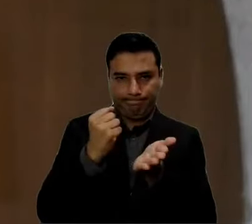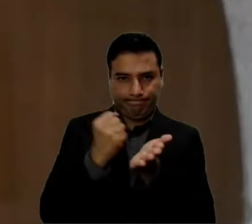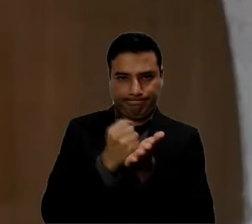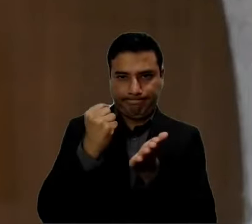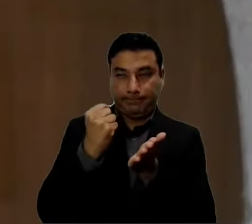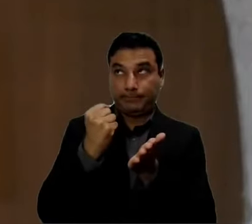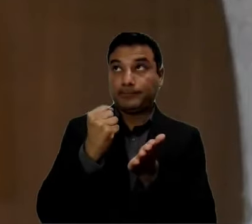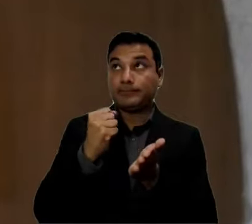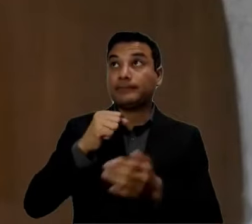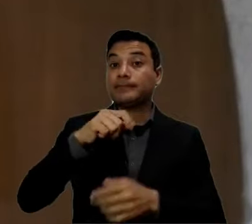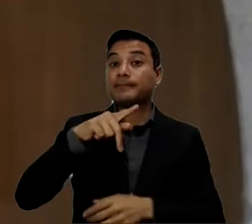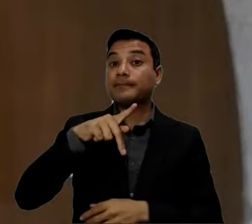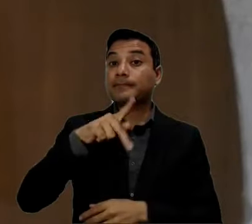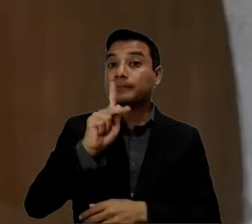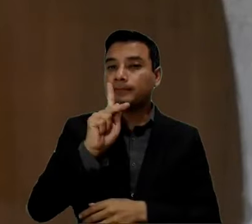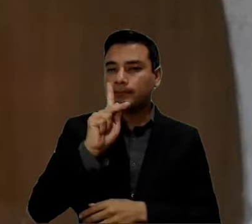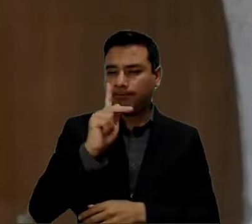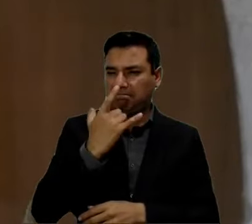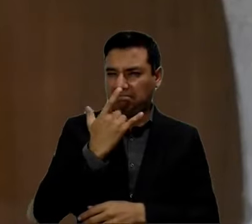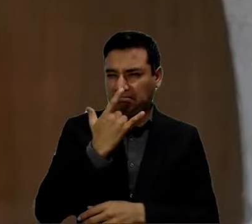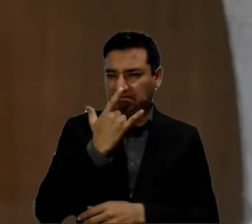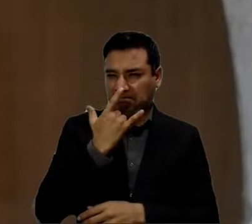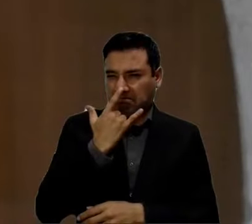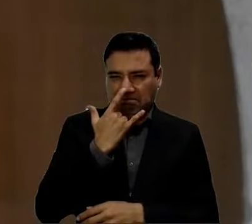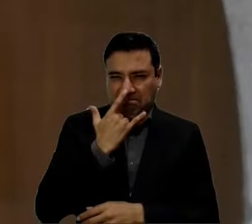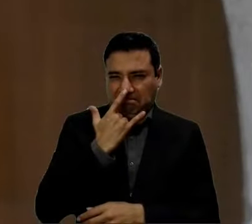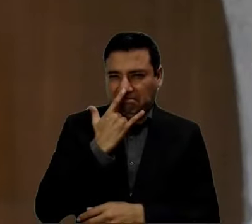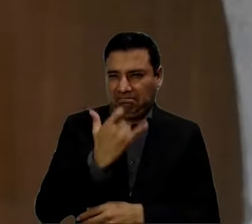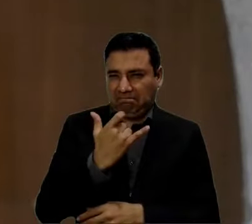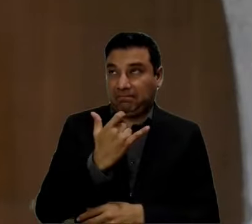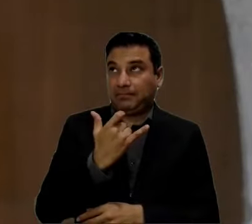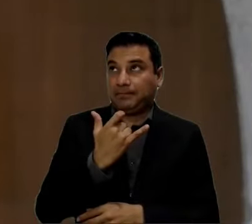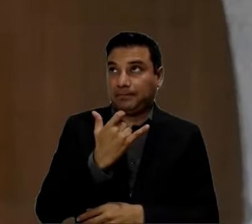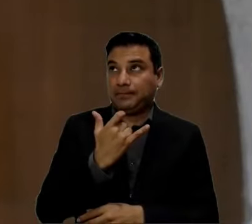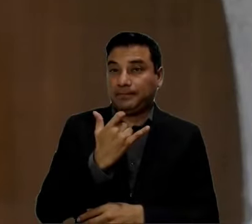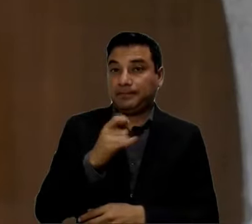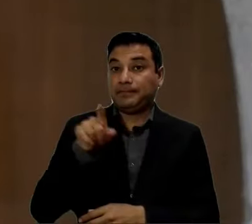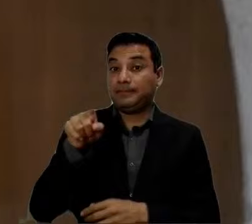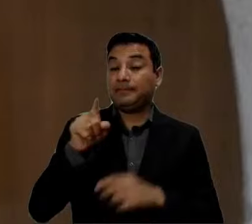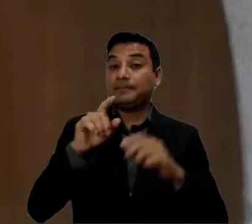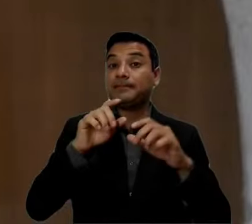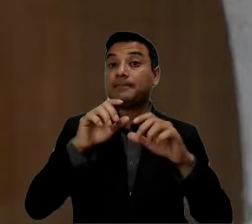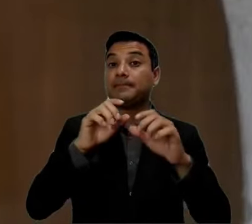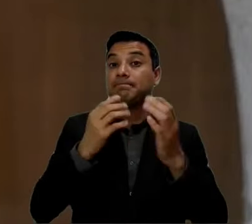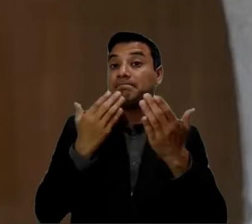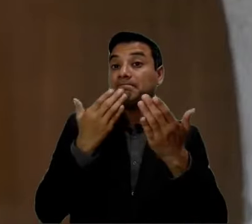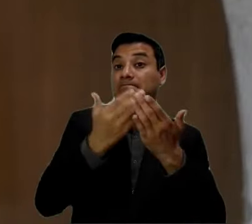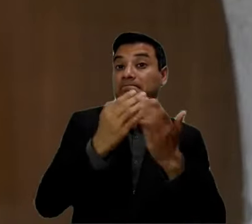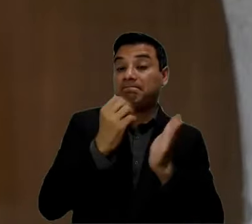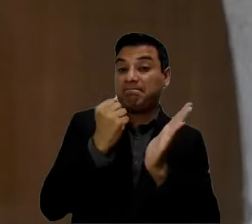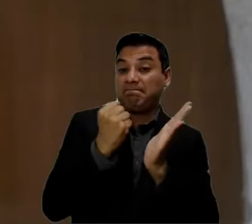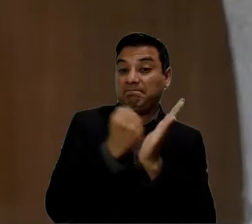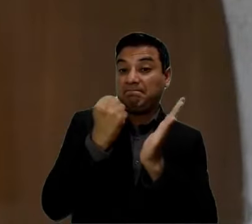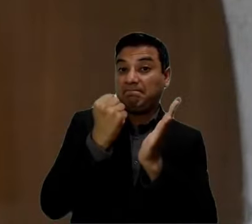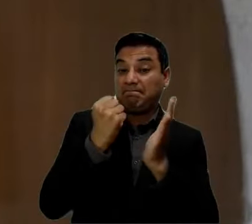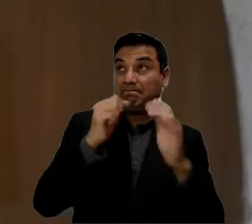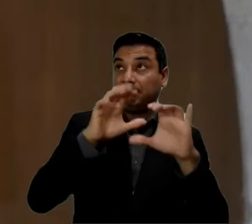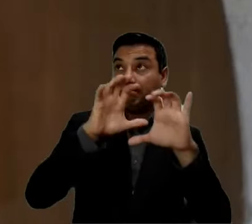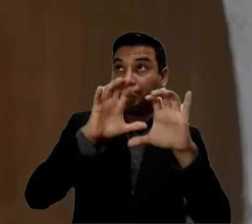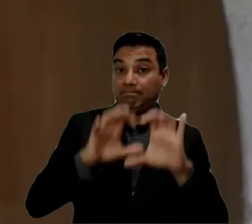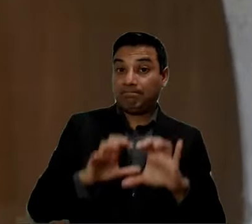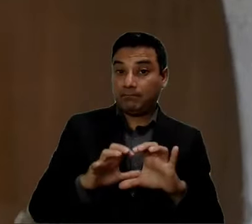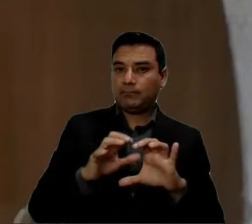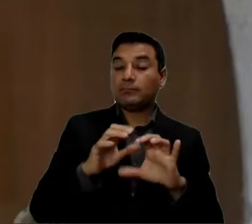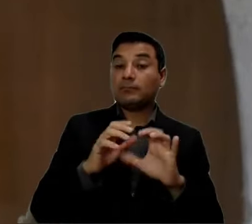embargo, misteriosamente, en el texto del decreto aprobado no se considera la existencia del libro